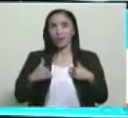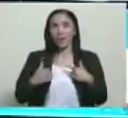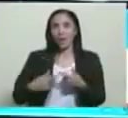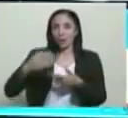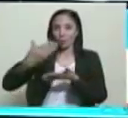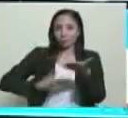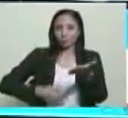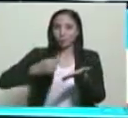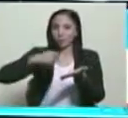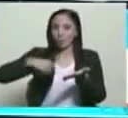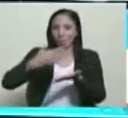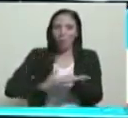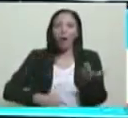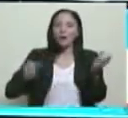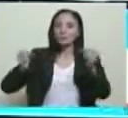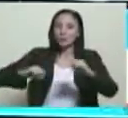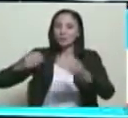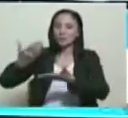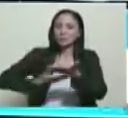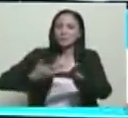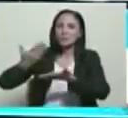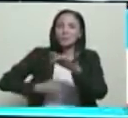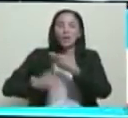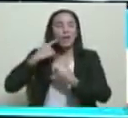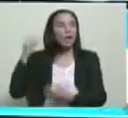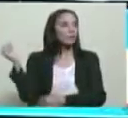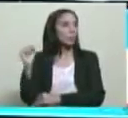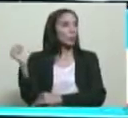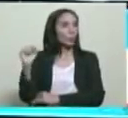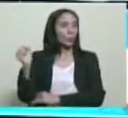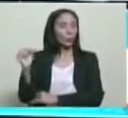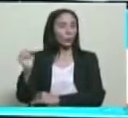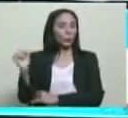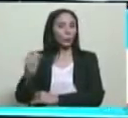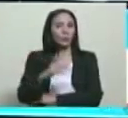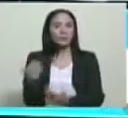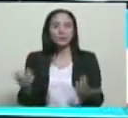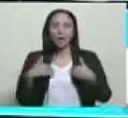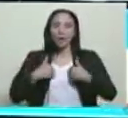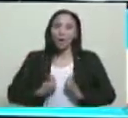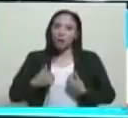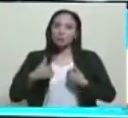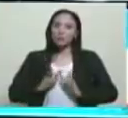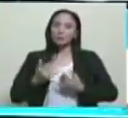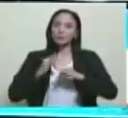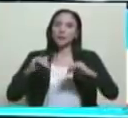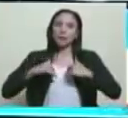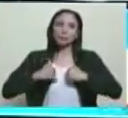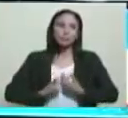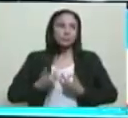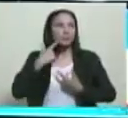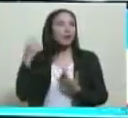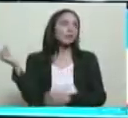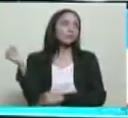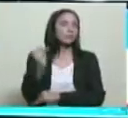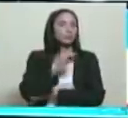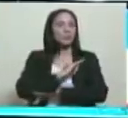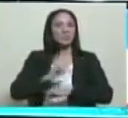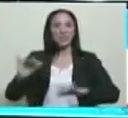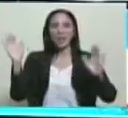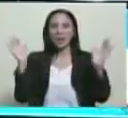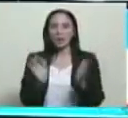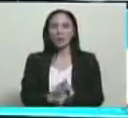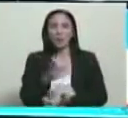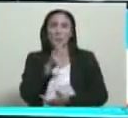y te pide otro, y te pide otro, y te pide otro, y no te escucha, y la gente se desgasta, y la gente se desilusiona, y la gente dice, esto